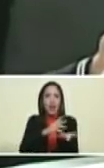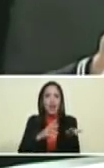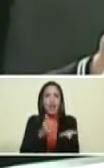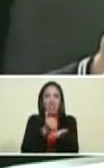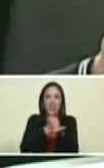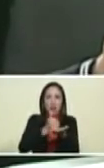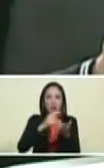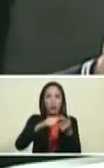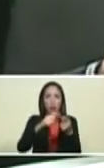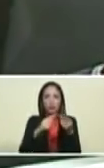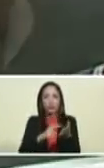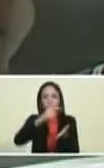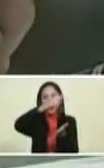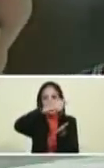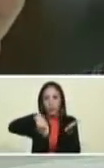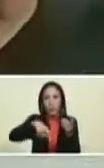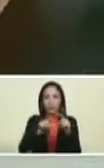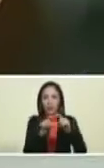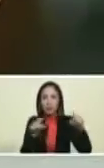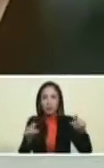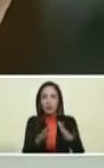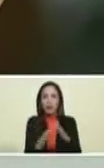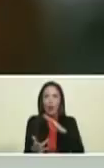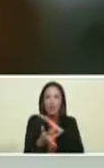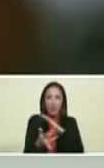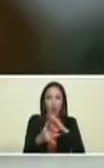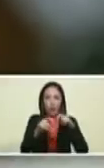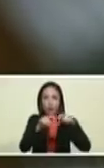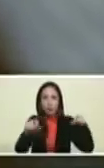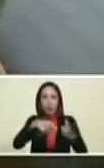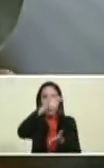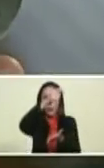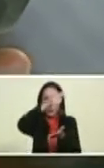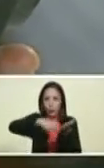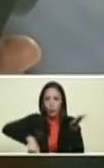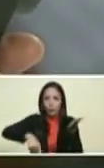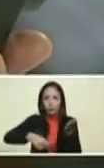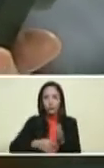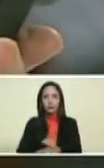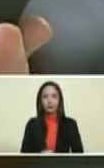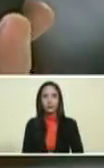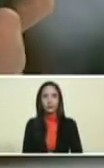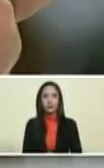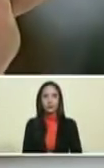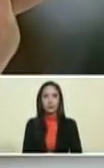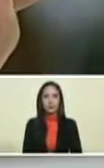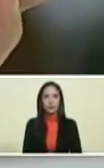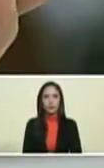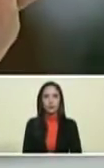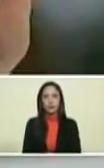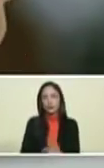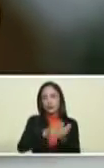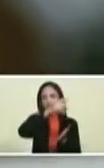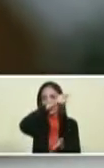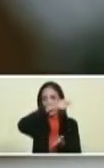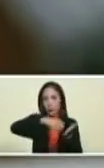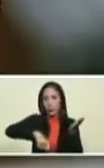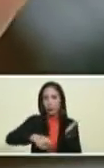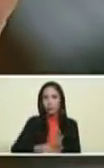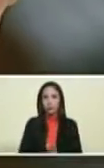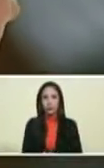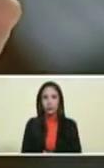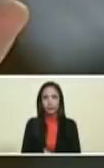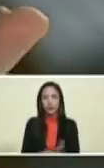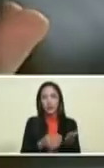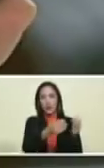decir, tiene un lector magnético que permite deslizar la tarjeta de crédito o de débito, tiene también